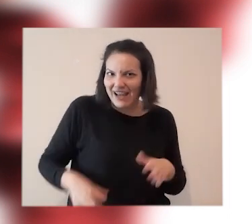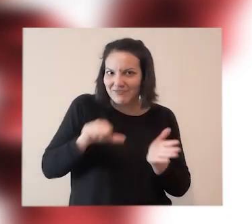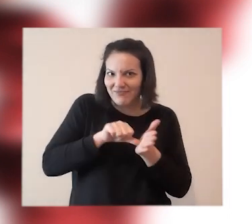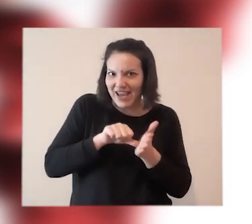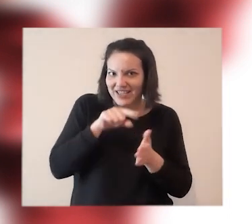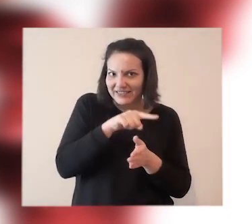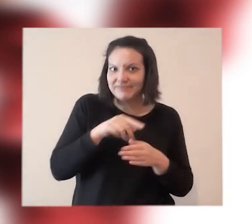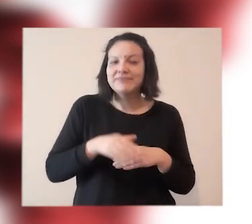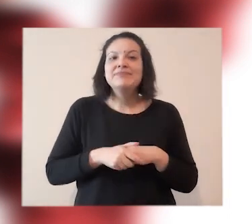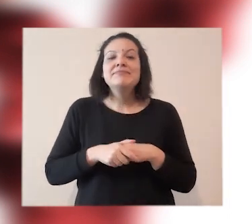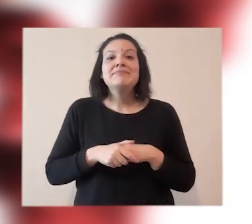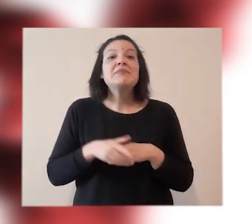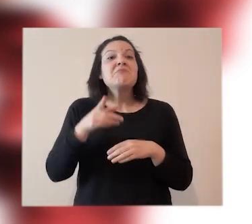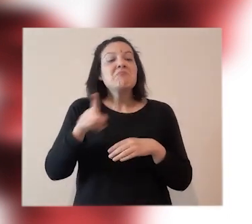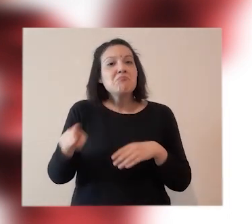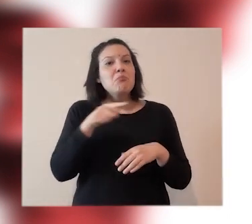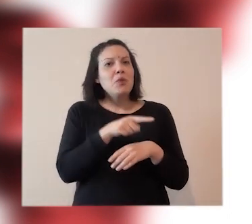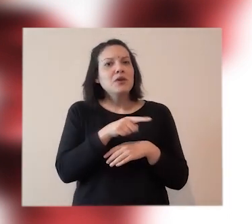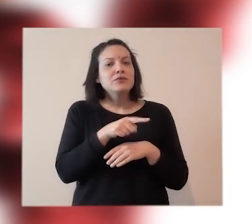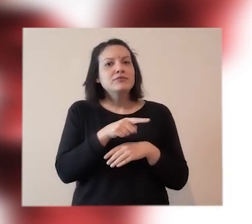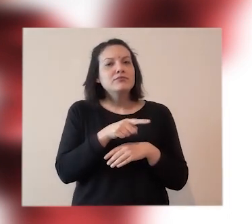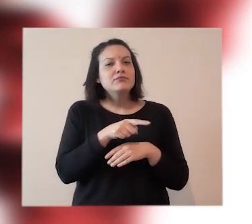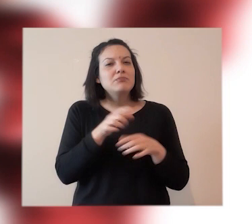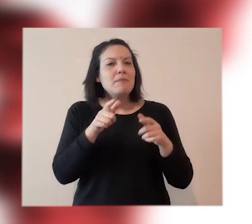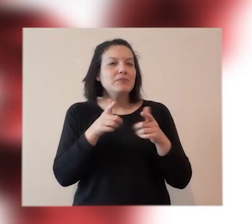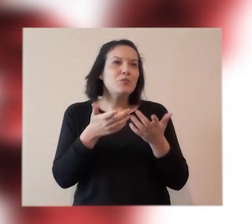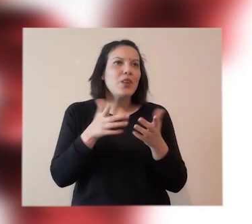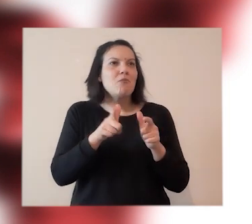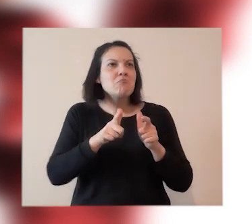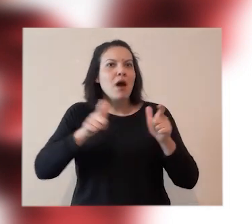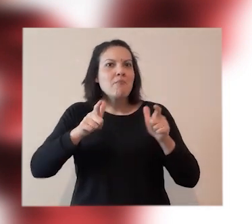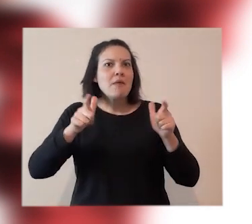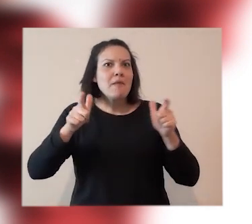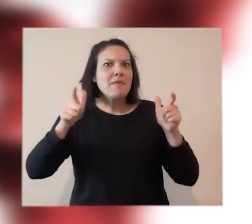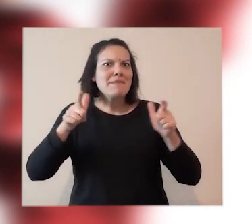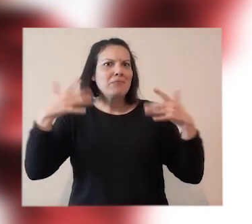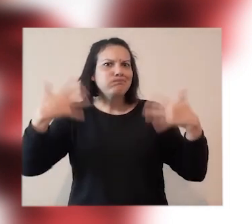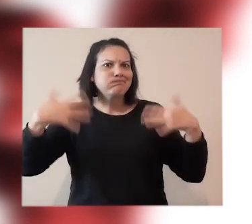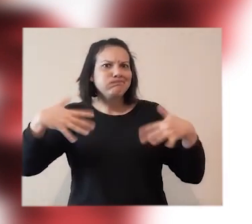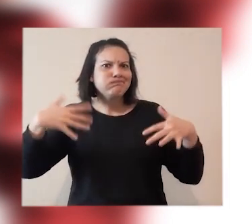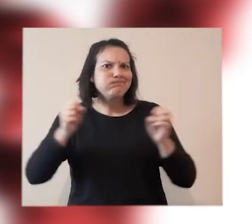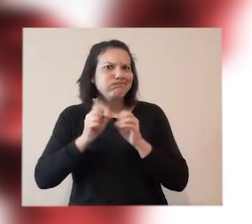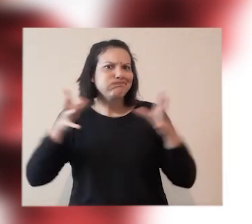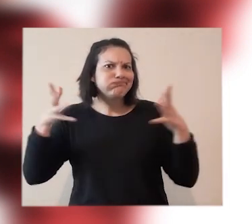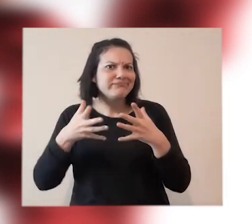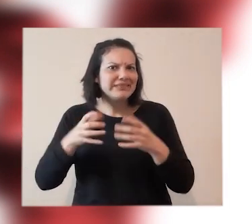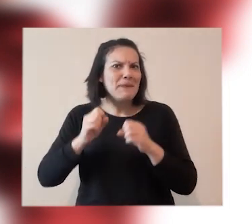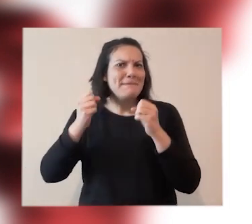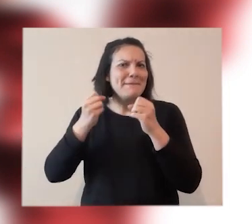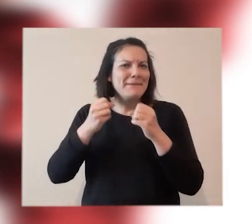pero tuvo una expansión, podemos decir, bastante importante, ingresando los primeros casos en